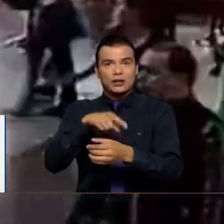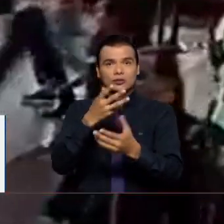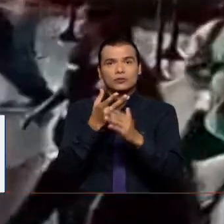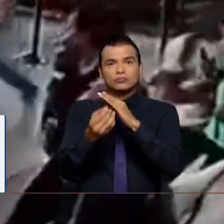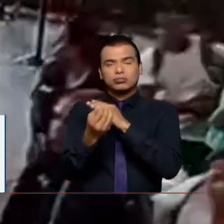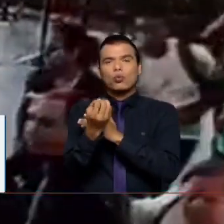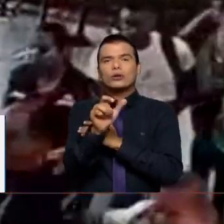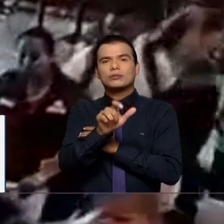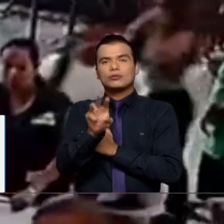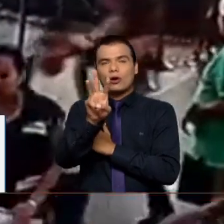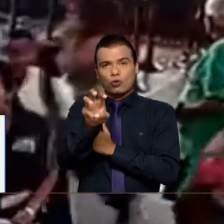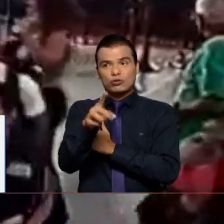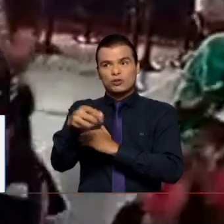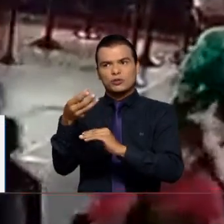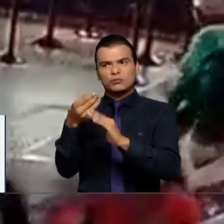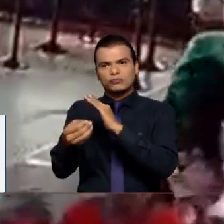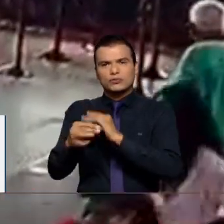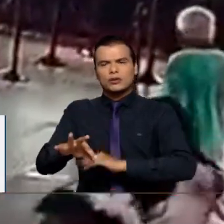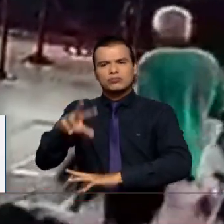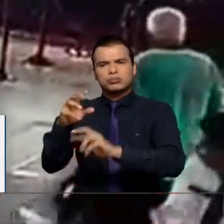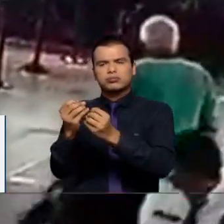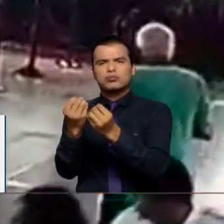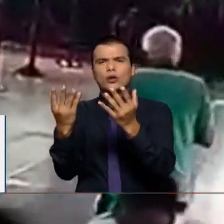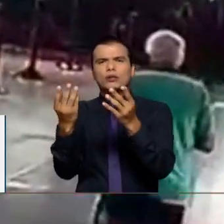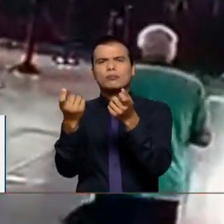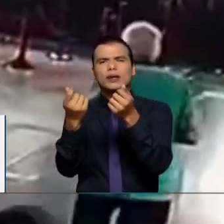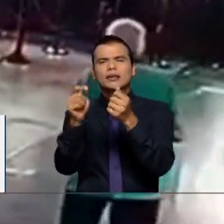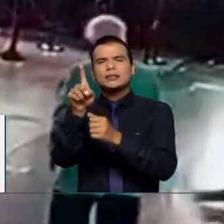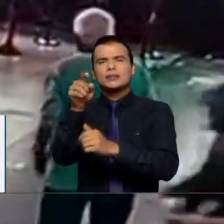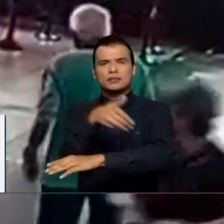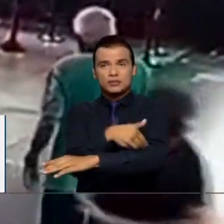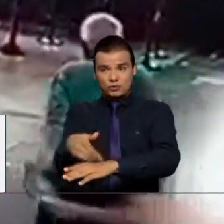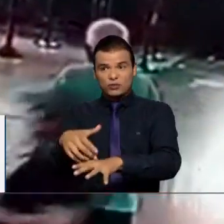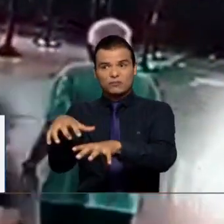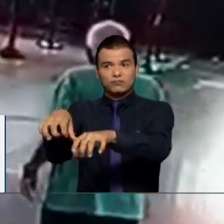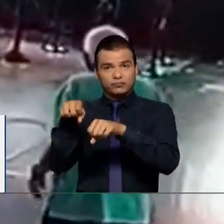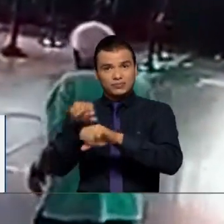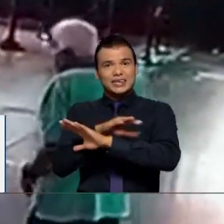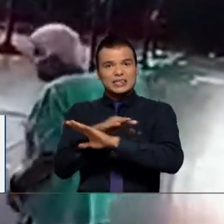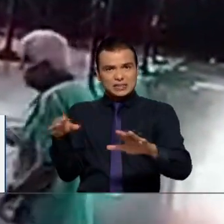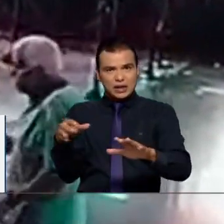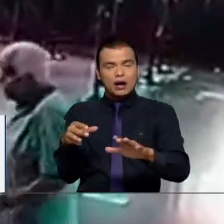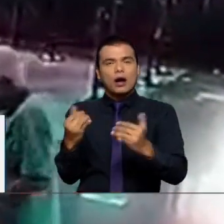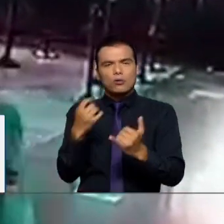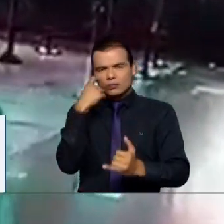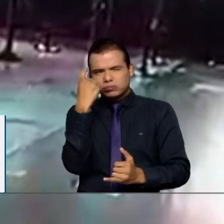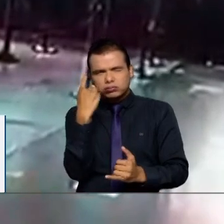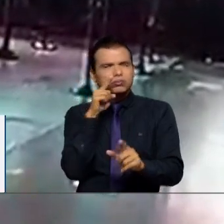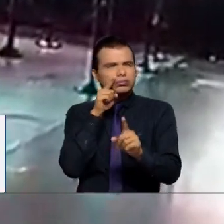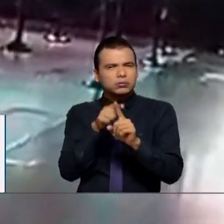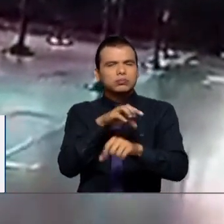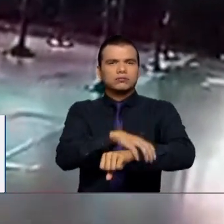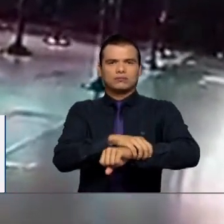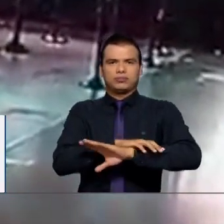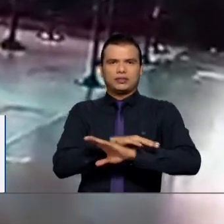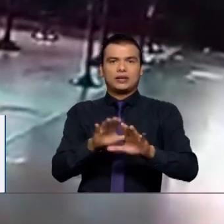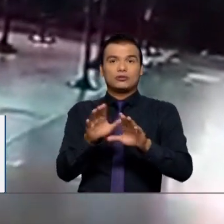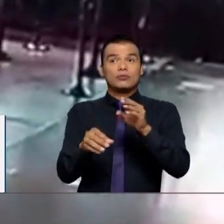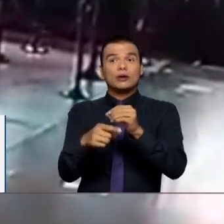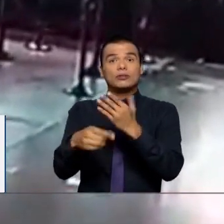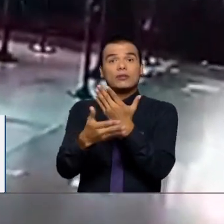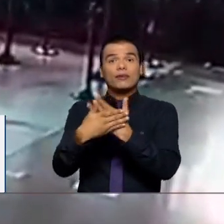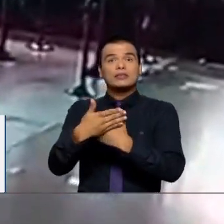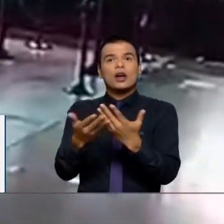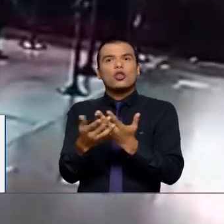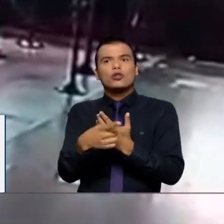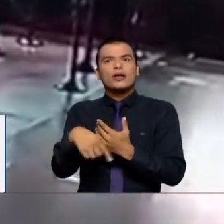alrededor de 6 millones de pesos. Igualmente se mantiene la recompensa de hasta 100 millones de pesos que ofrecen para